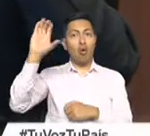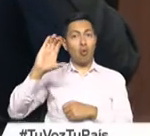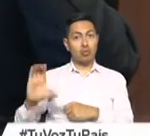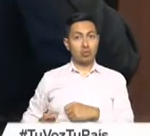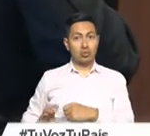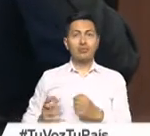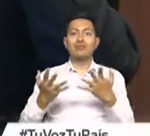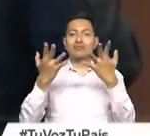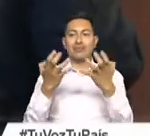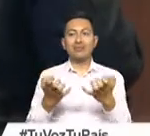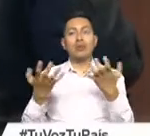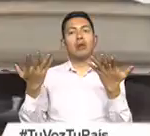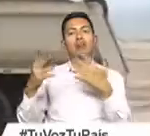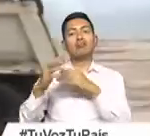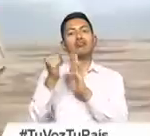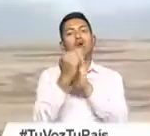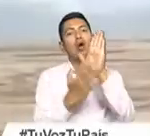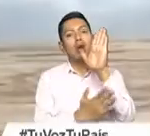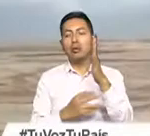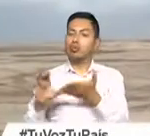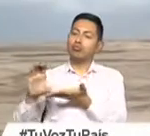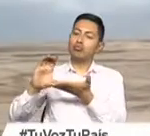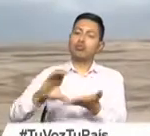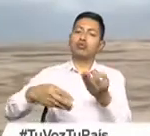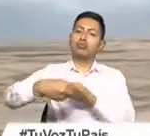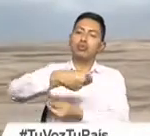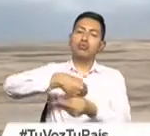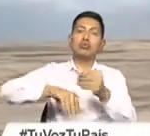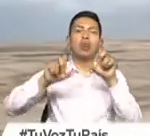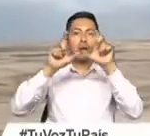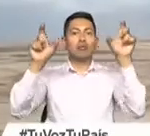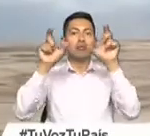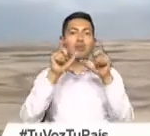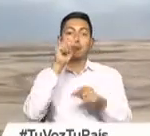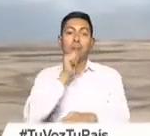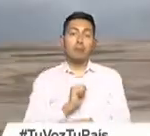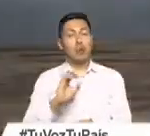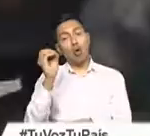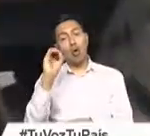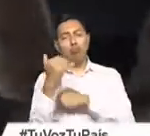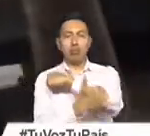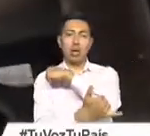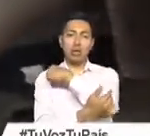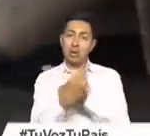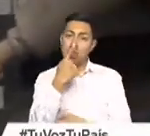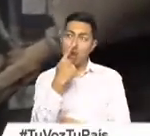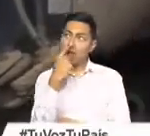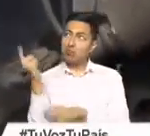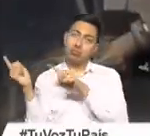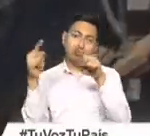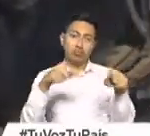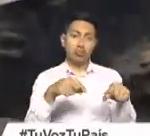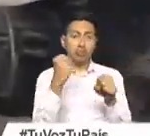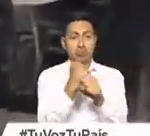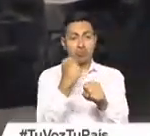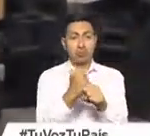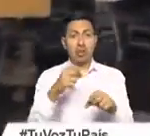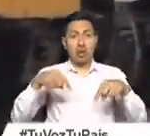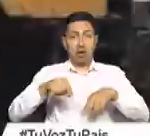buscando viabilizar el proyecto con inversión de la empresa privada o países interesados, con el propósito de no generar